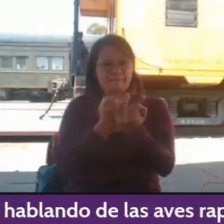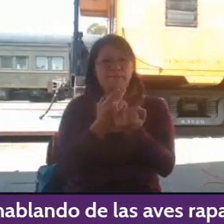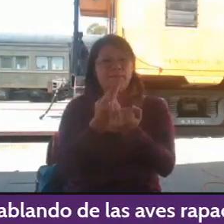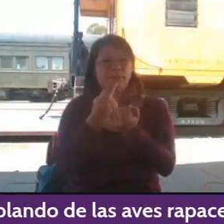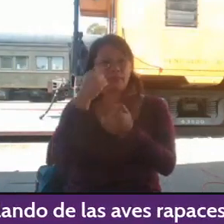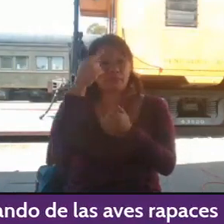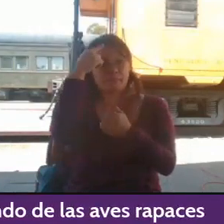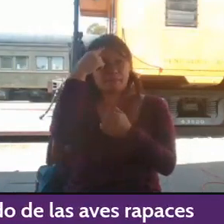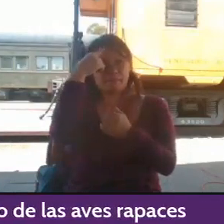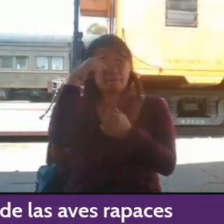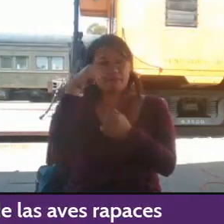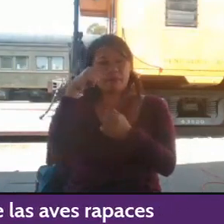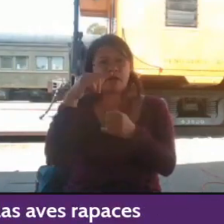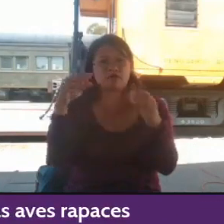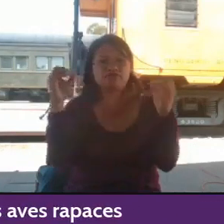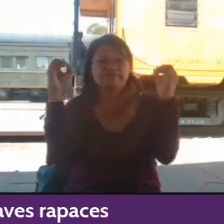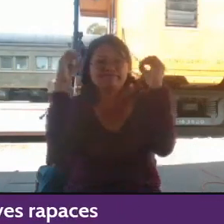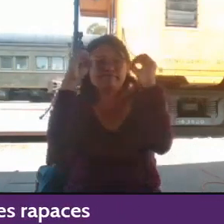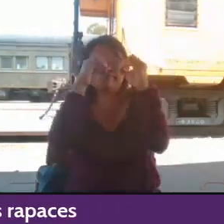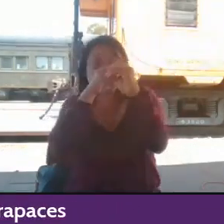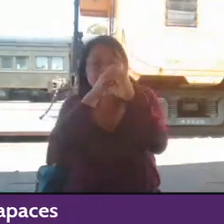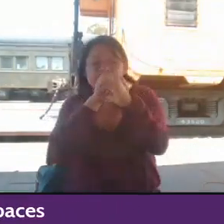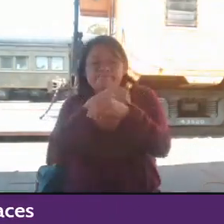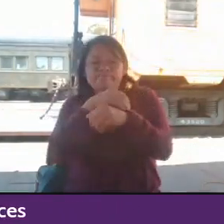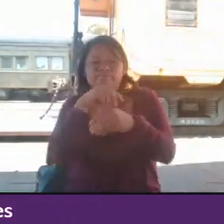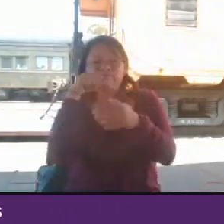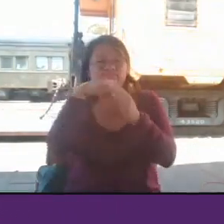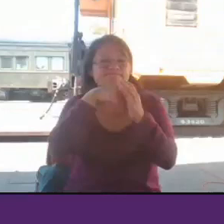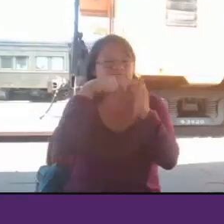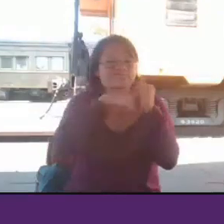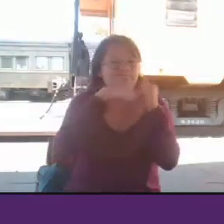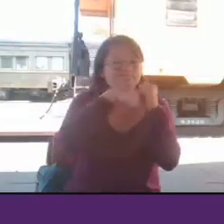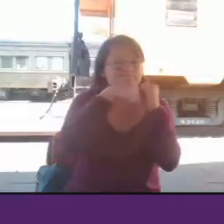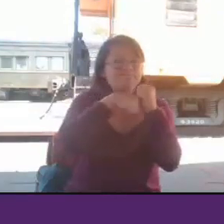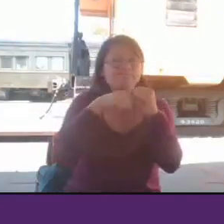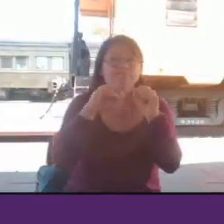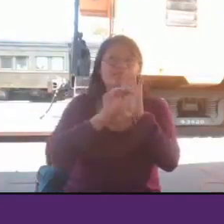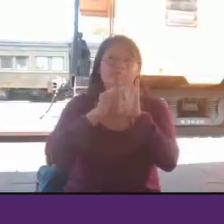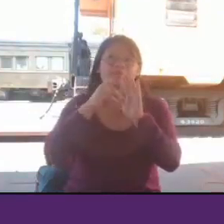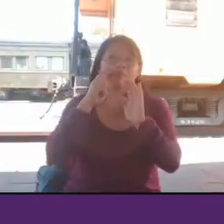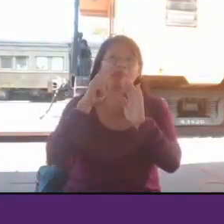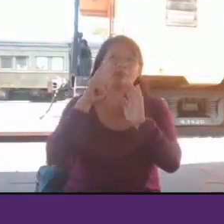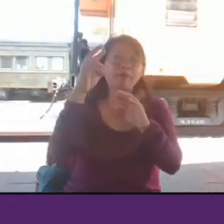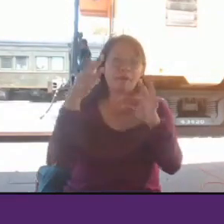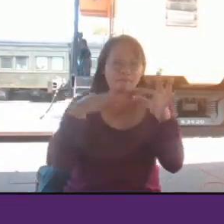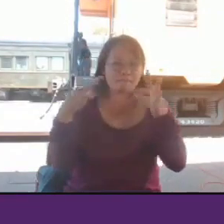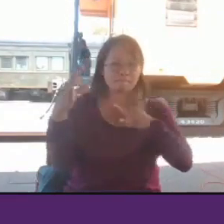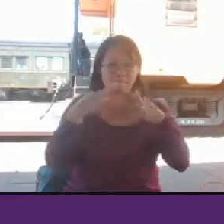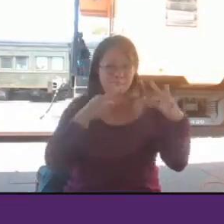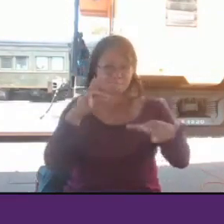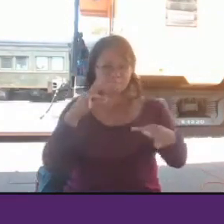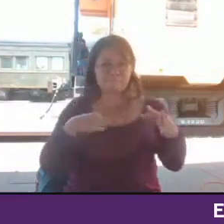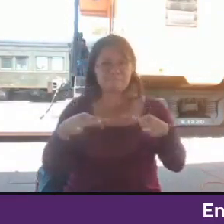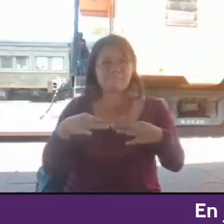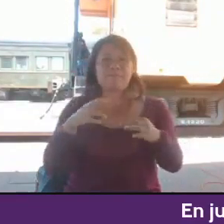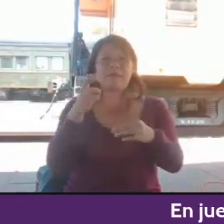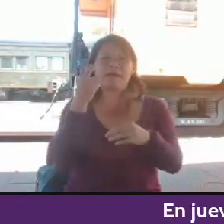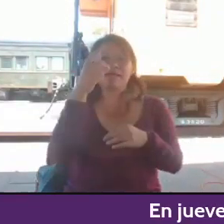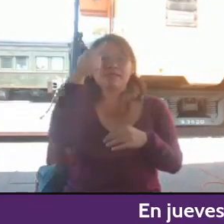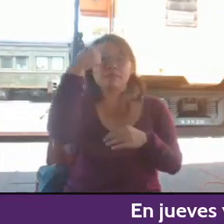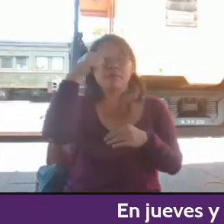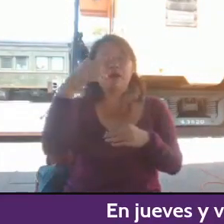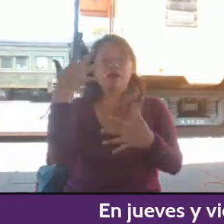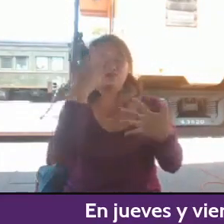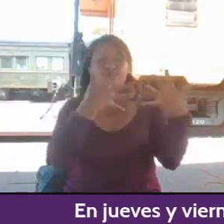pasar desapercibidas en el entorno. Todas las manchitas que ven que tiene esta ave en el dorso, les sirven para pasar desapercibidas